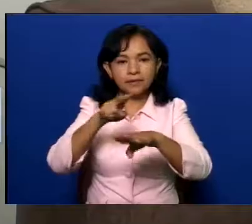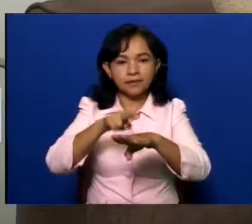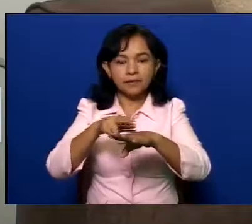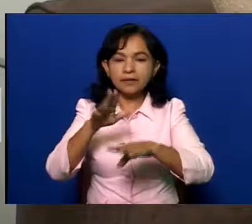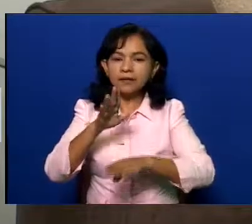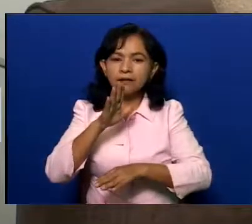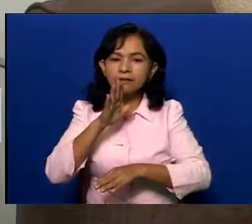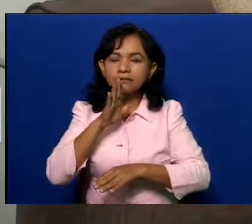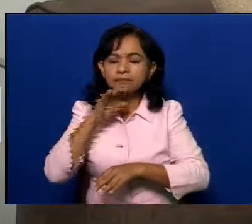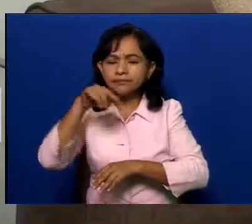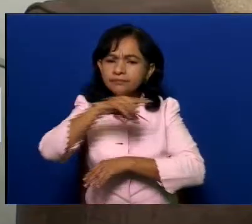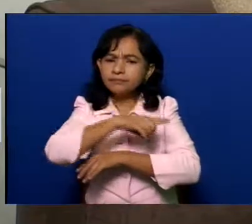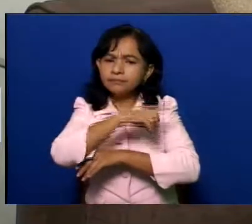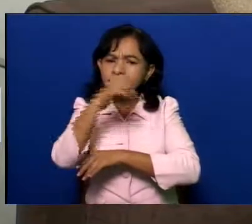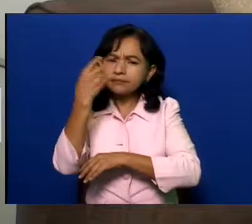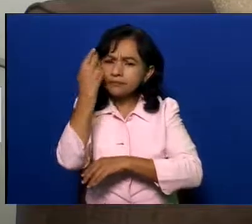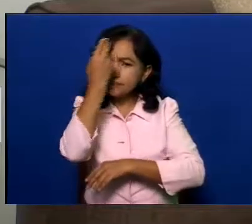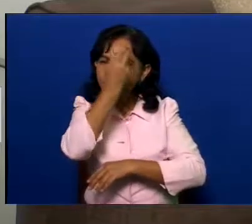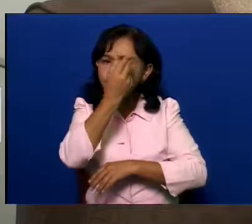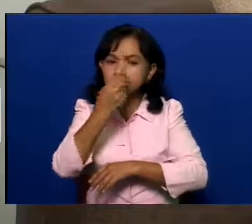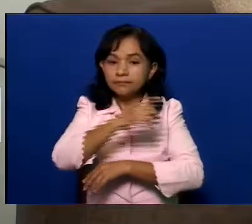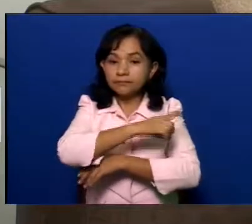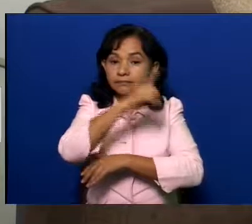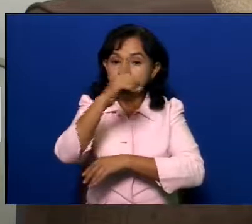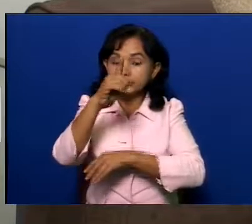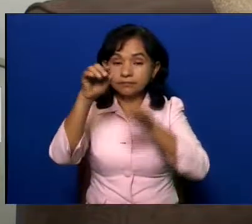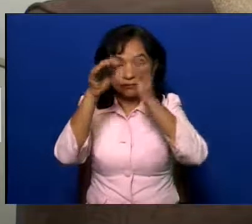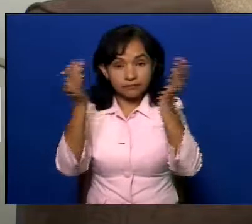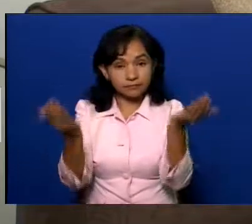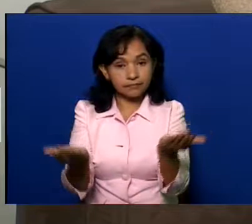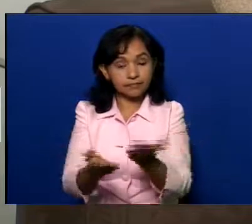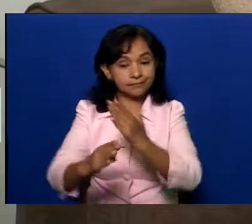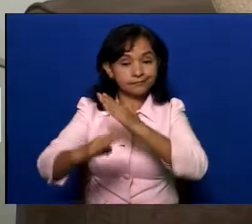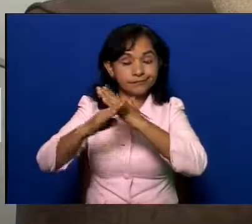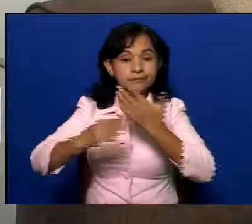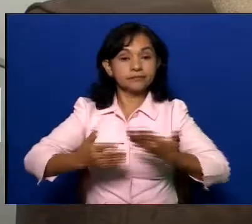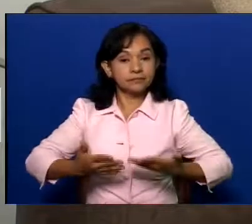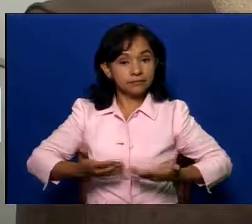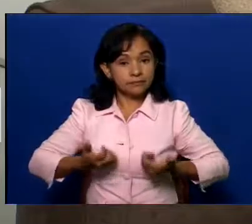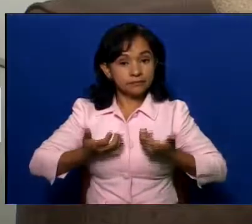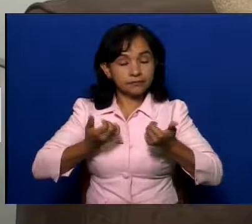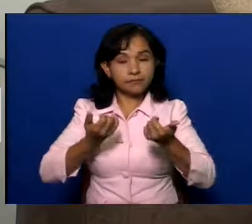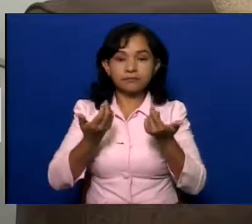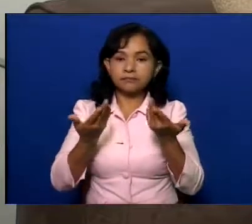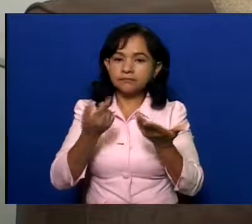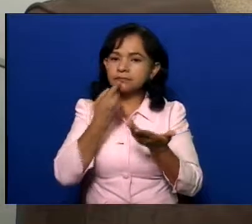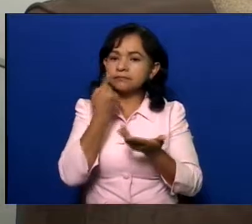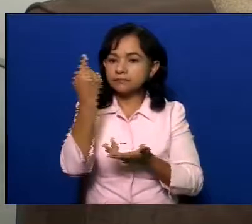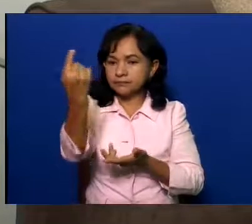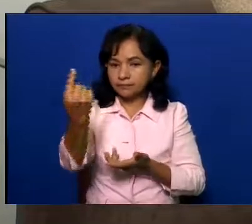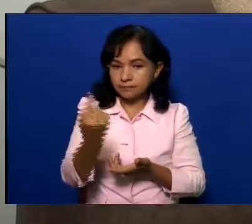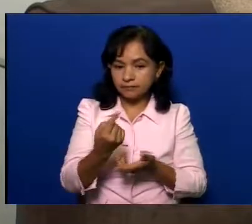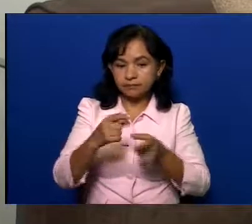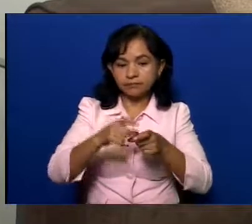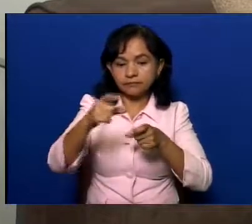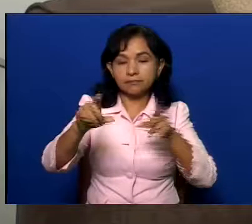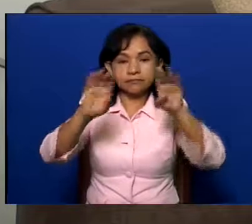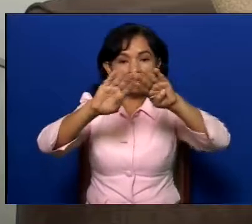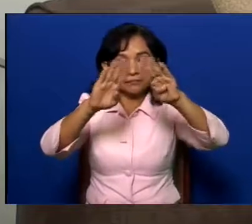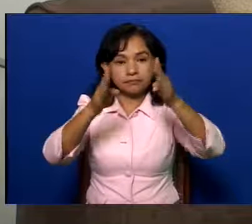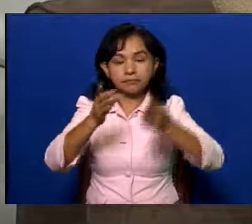de machismo porque se siente muy, muy, muy afectado en sombría cuando le dicen que se vaya a revisar para